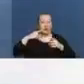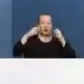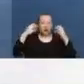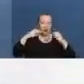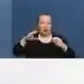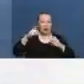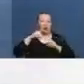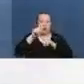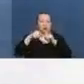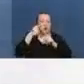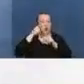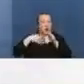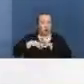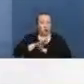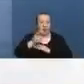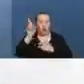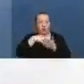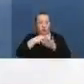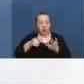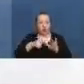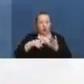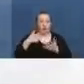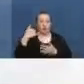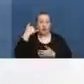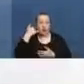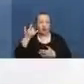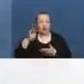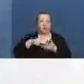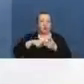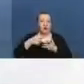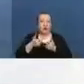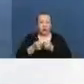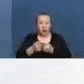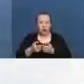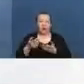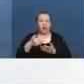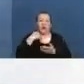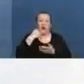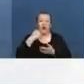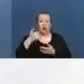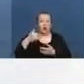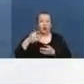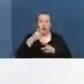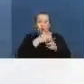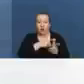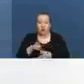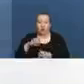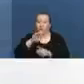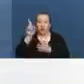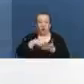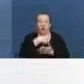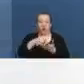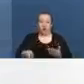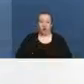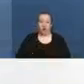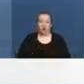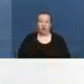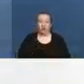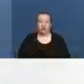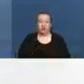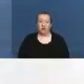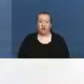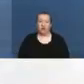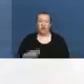detectores de metales ya no sirve cámaras ya no sirve destruyeron todo vamos a ver un vídeo pues está la patria entera y que